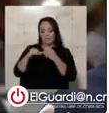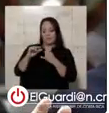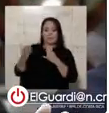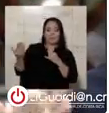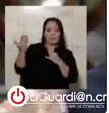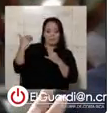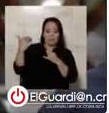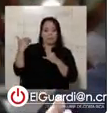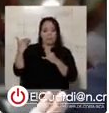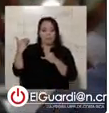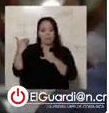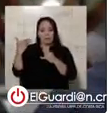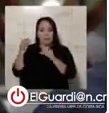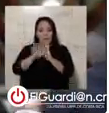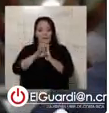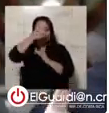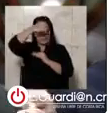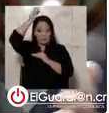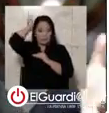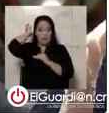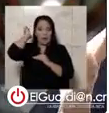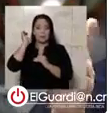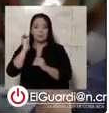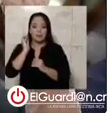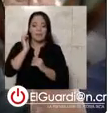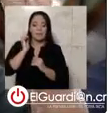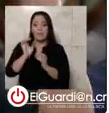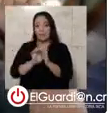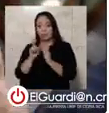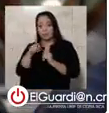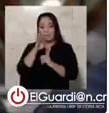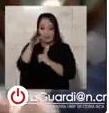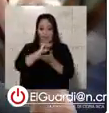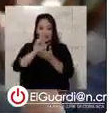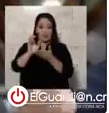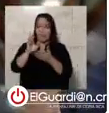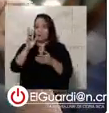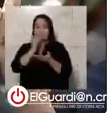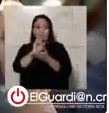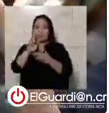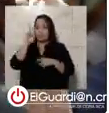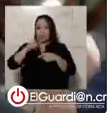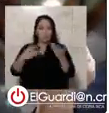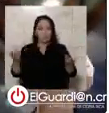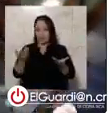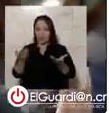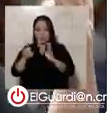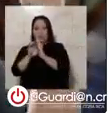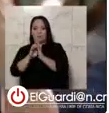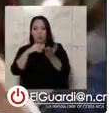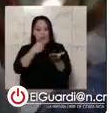pasar, si uno estaba en Esparza y que necesitaba ir a San Ramón, no podía. Si tenía que ir al hospital estando en